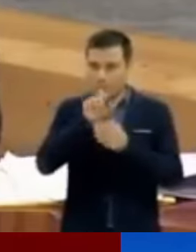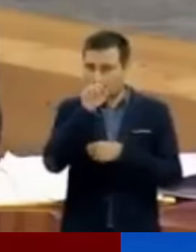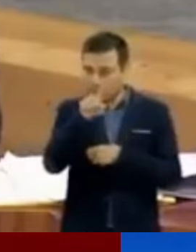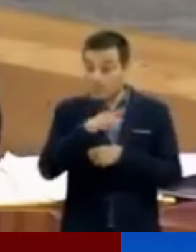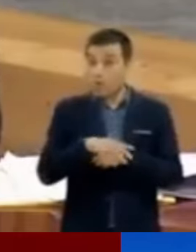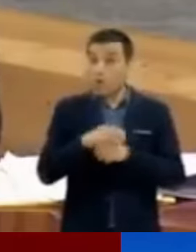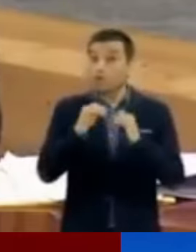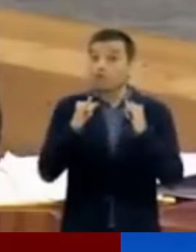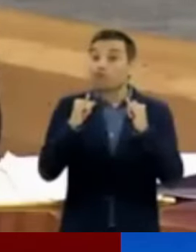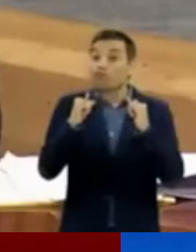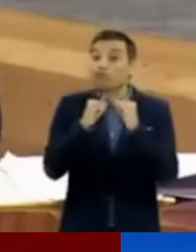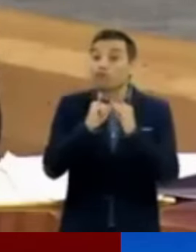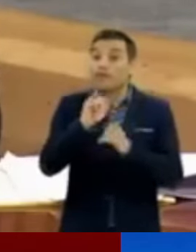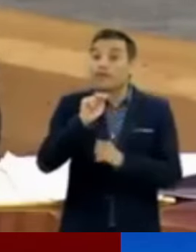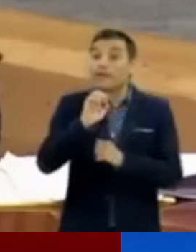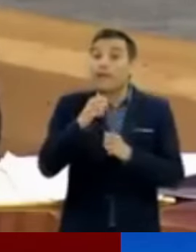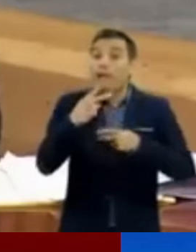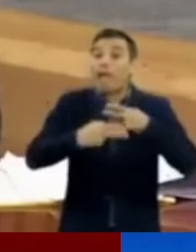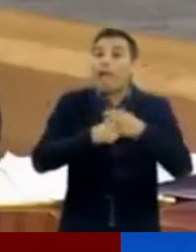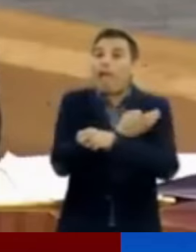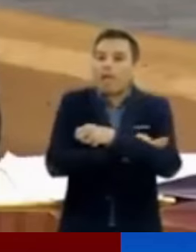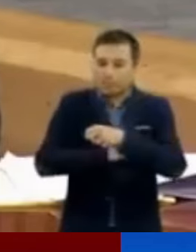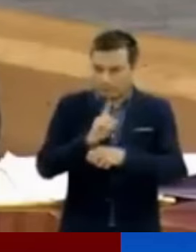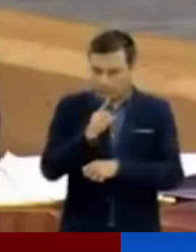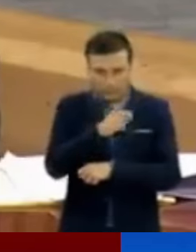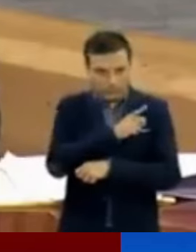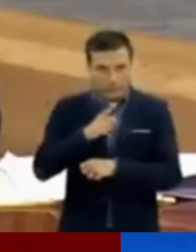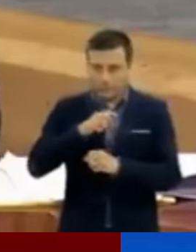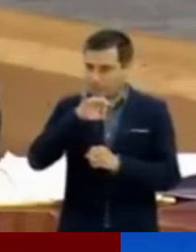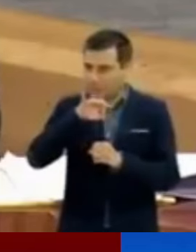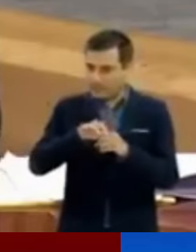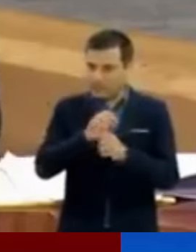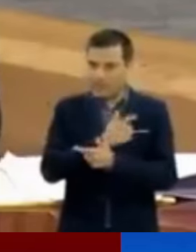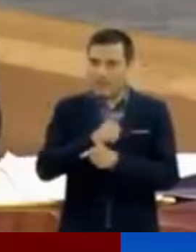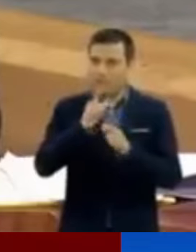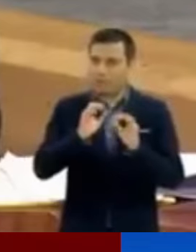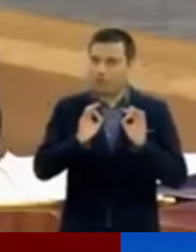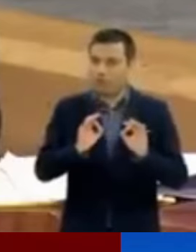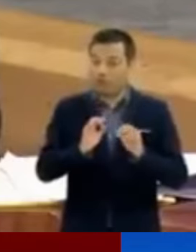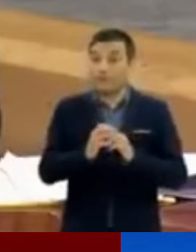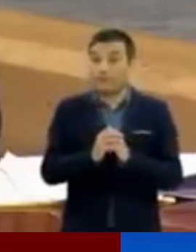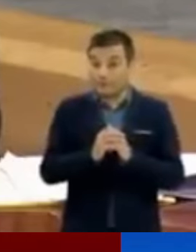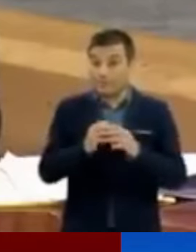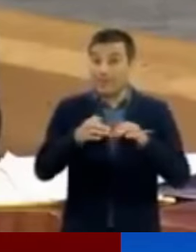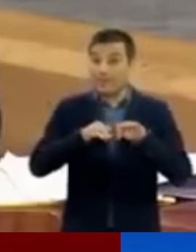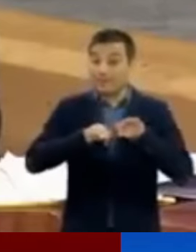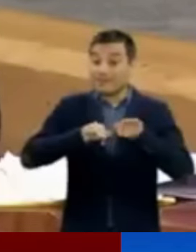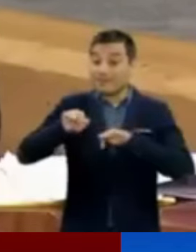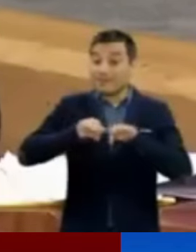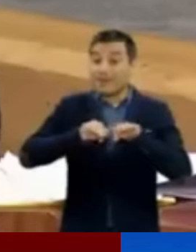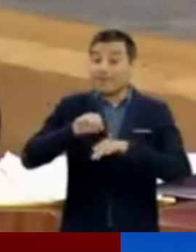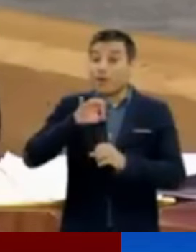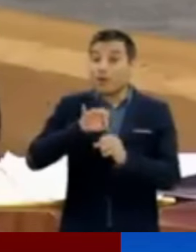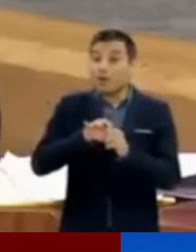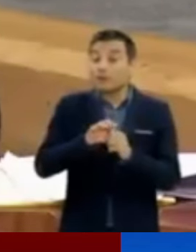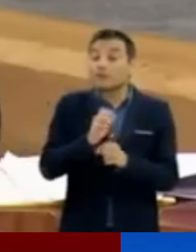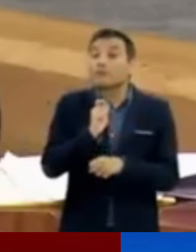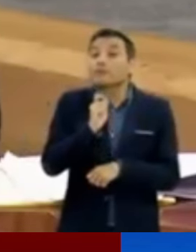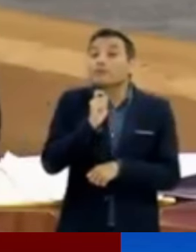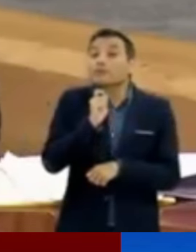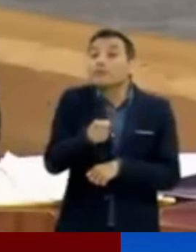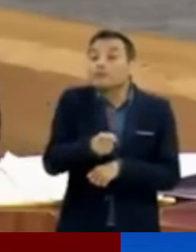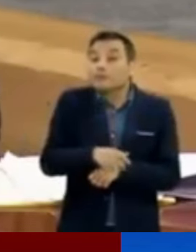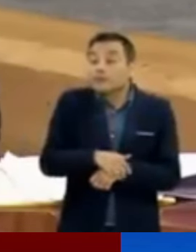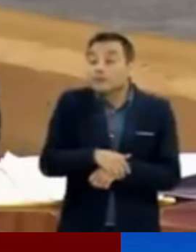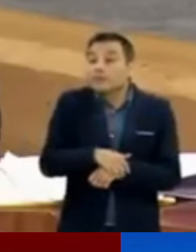no lleguen tarde para garantizar elecciones libres y auténticas. La función electoral no se debe pensar como algo que